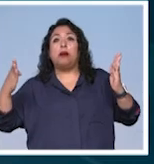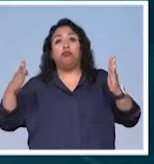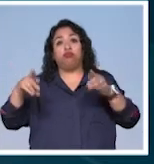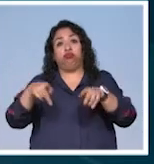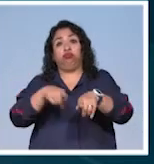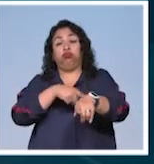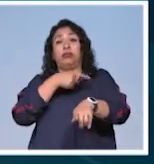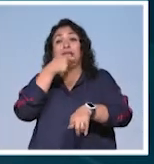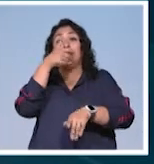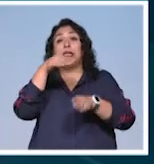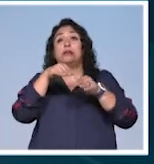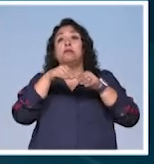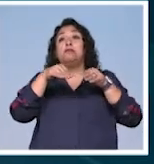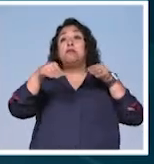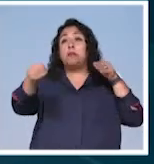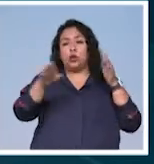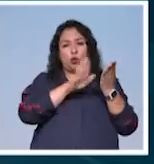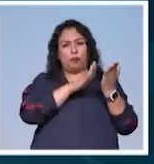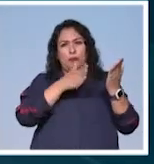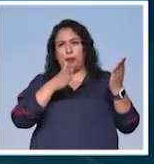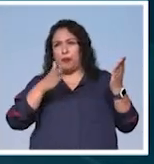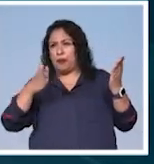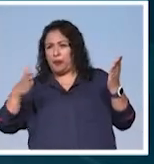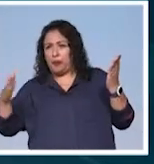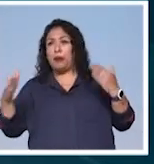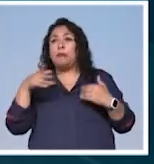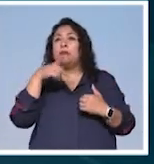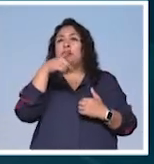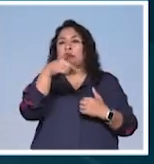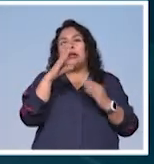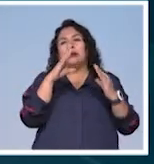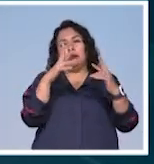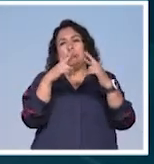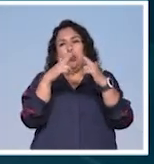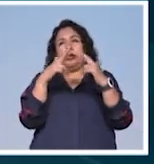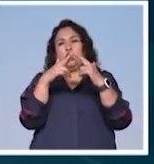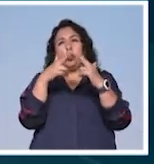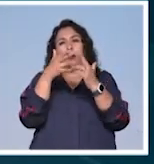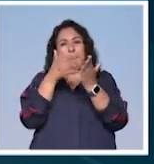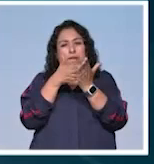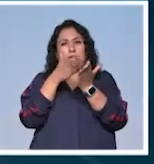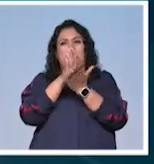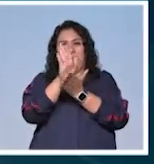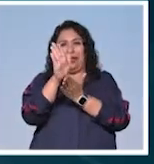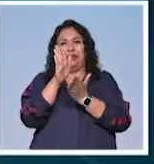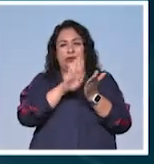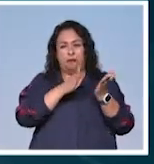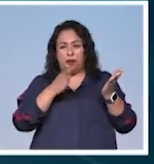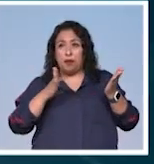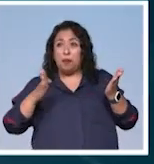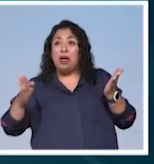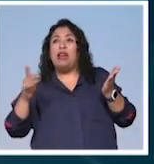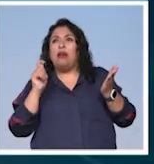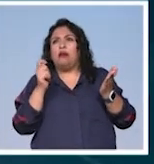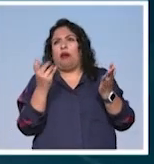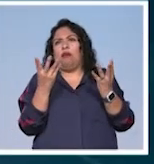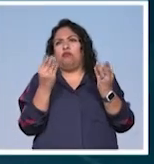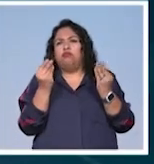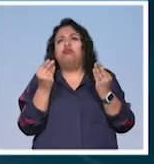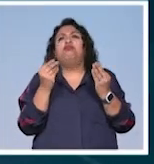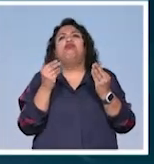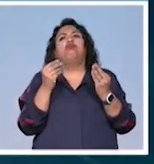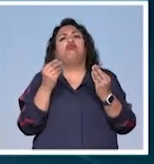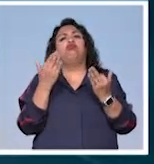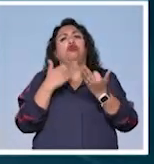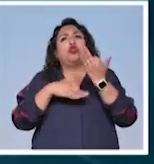más de 6 metros de largo. Las doctrinas y prácticas rituales impresas en este canon budista son ampliamente seguidas